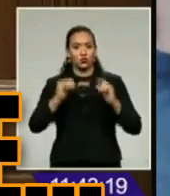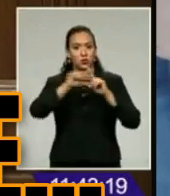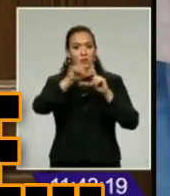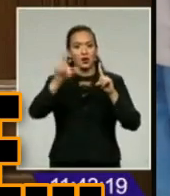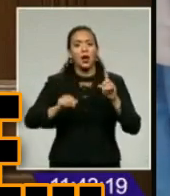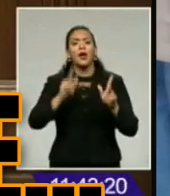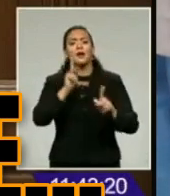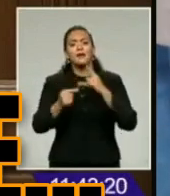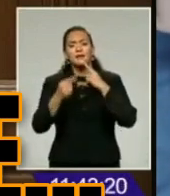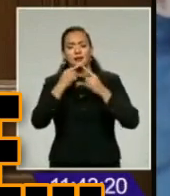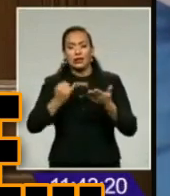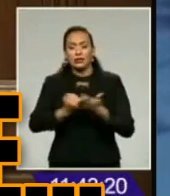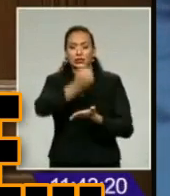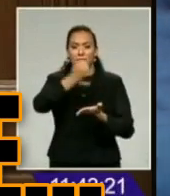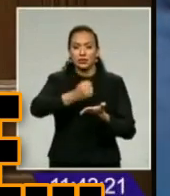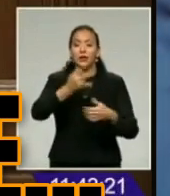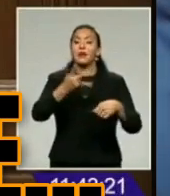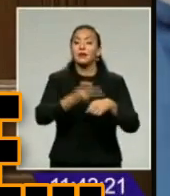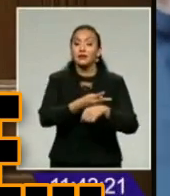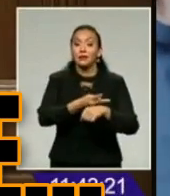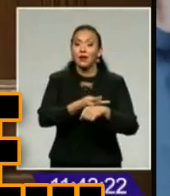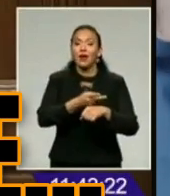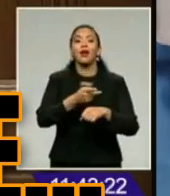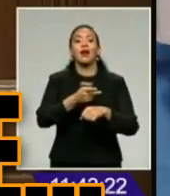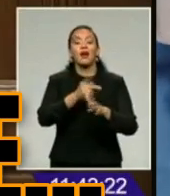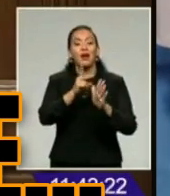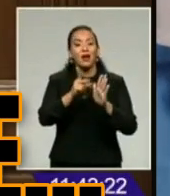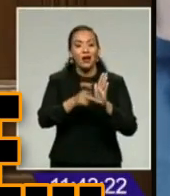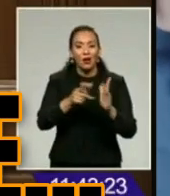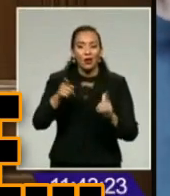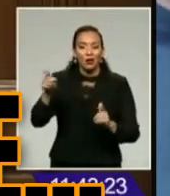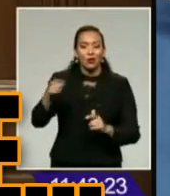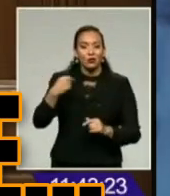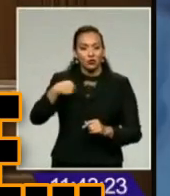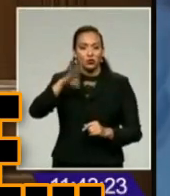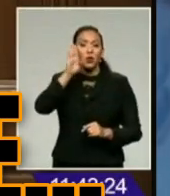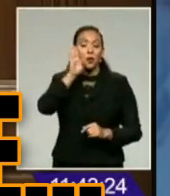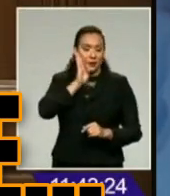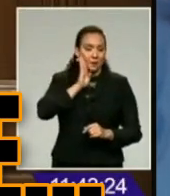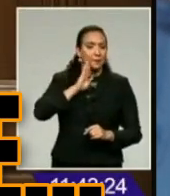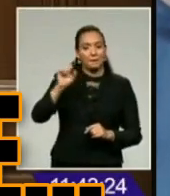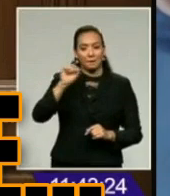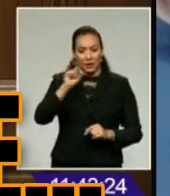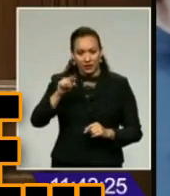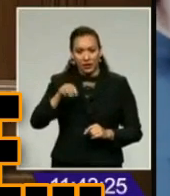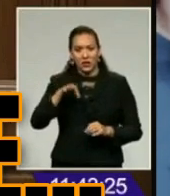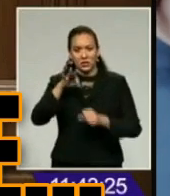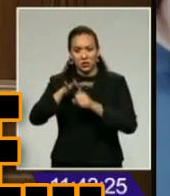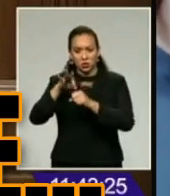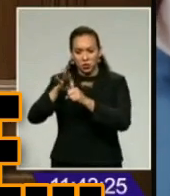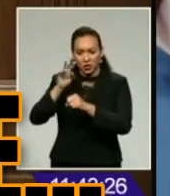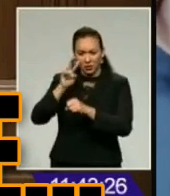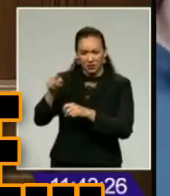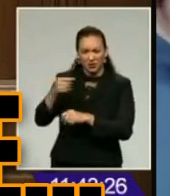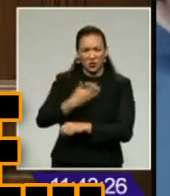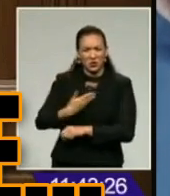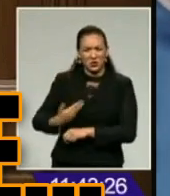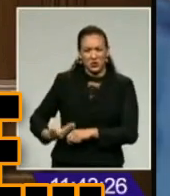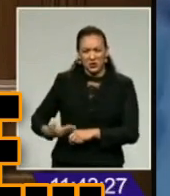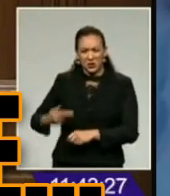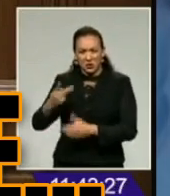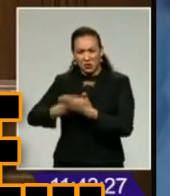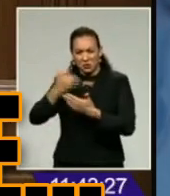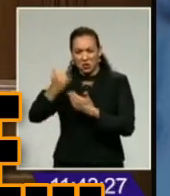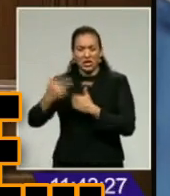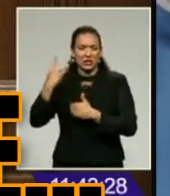en todas sus redes sociales, que activen la campanita de notificaciones y que nos regalen un like. Pues vamos, amigos, a ver